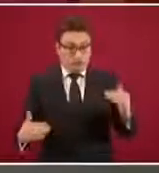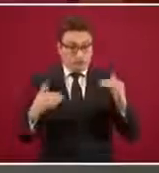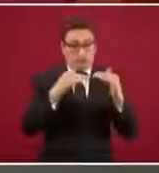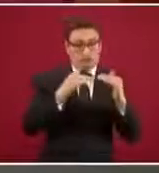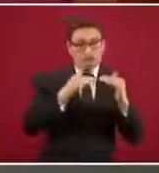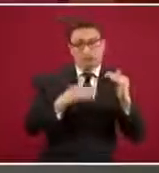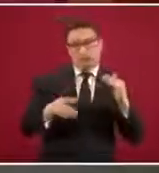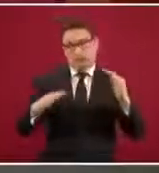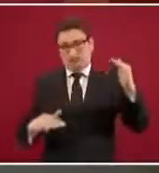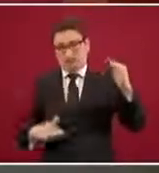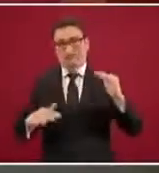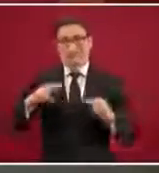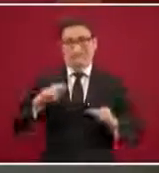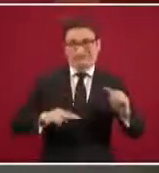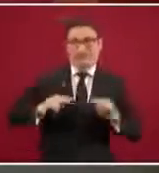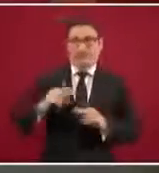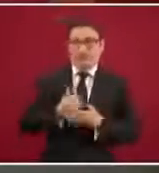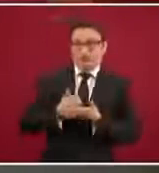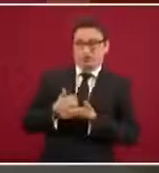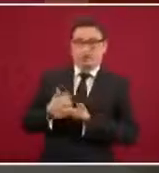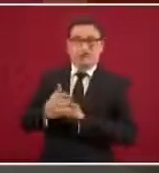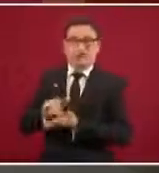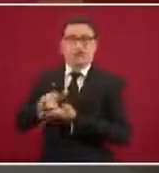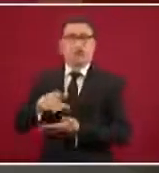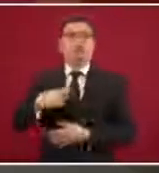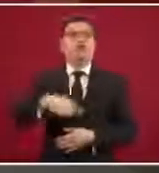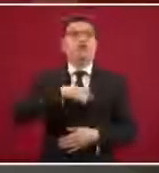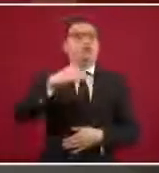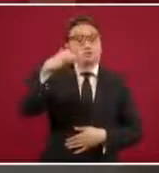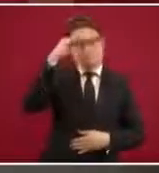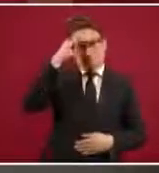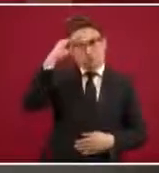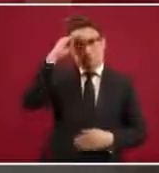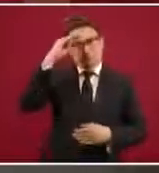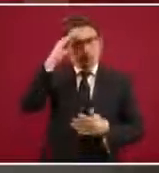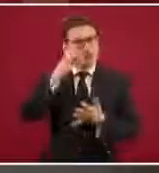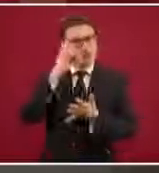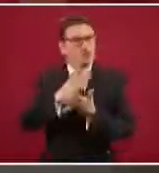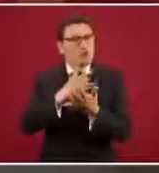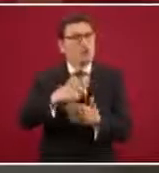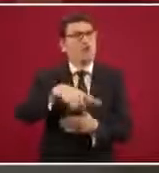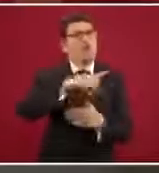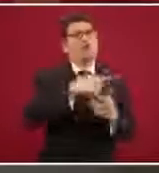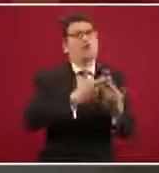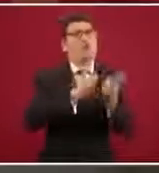desiguales. No podemos estar pensando nada más en los de